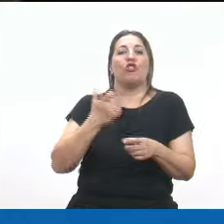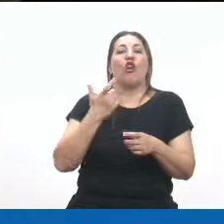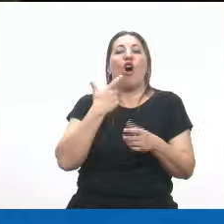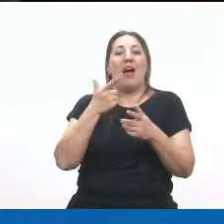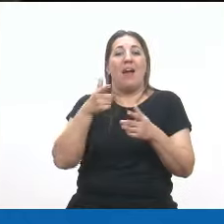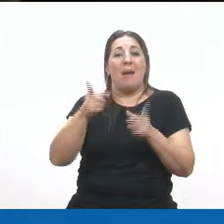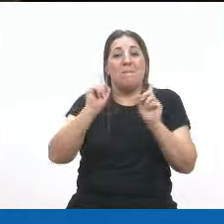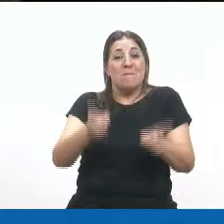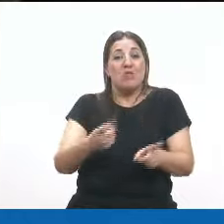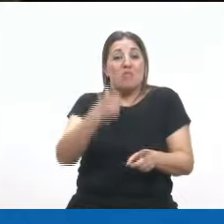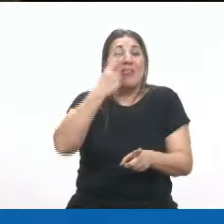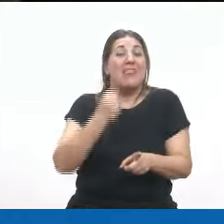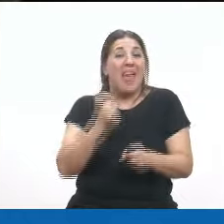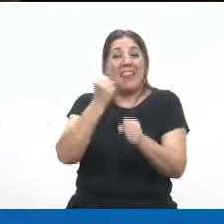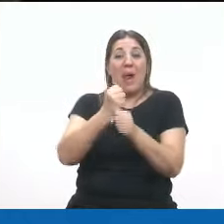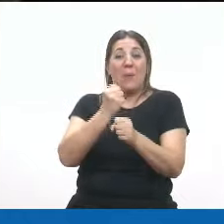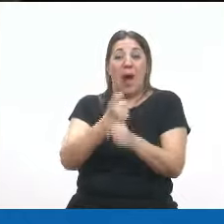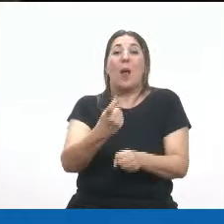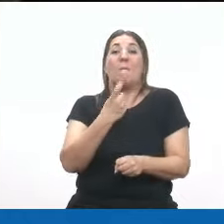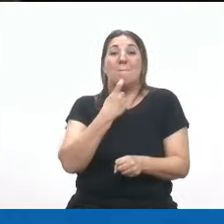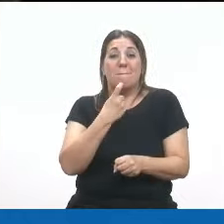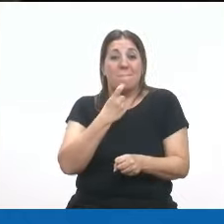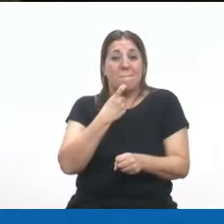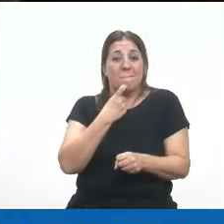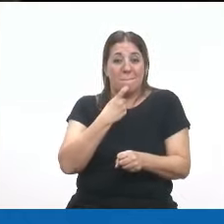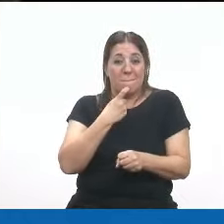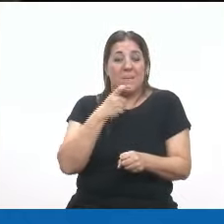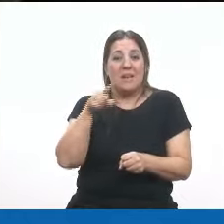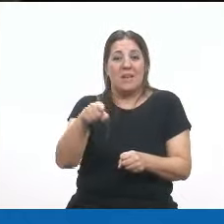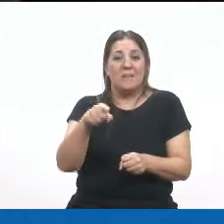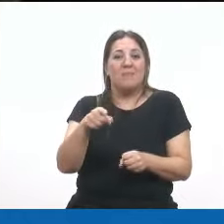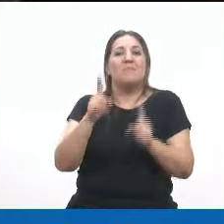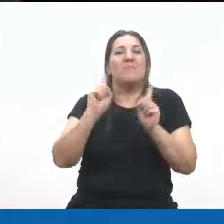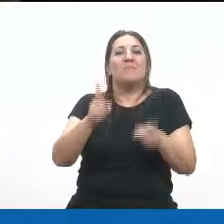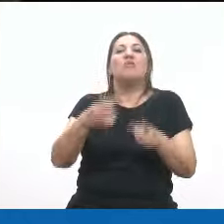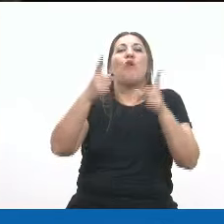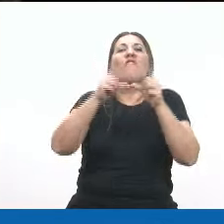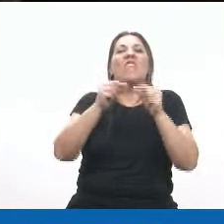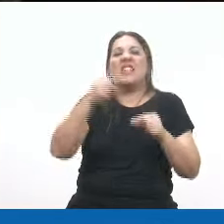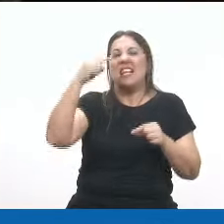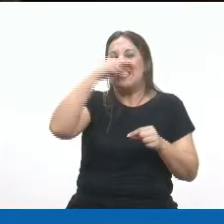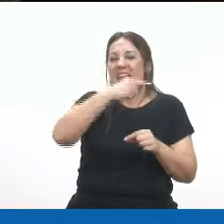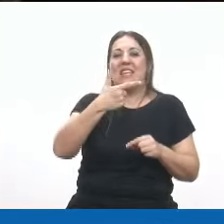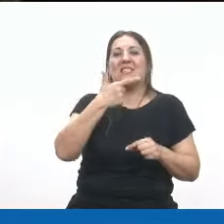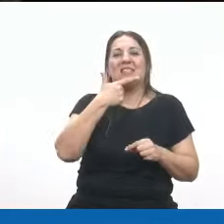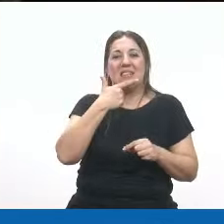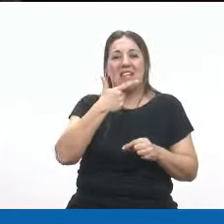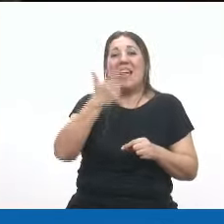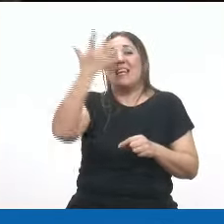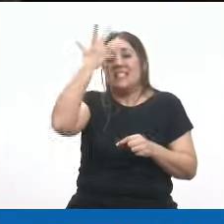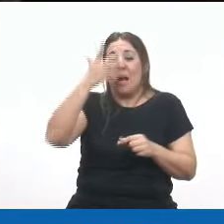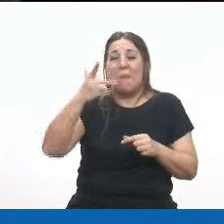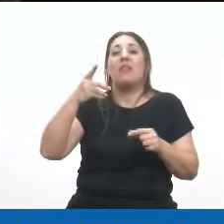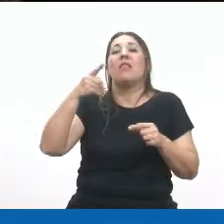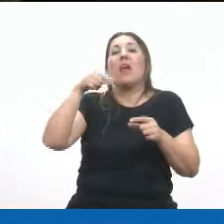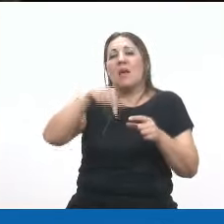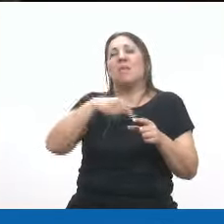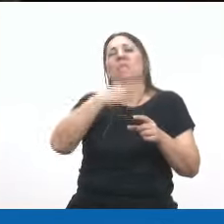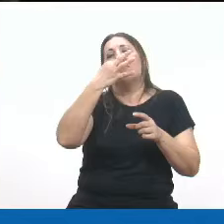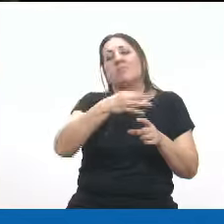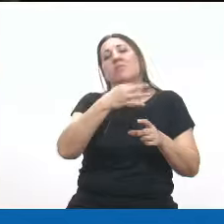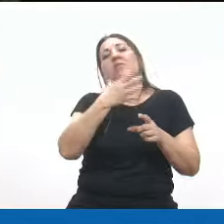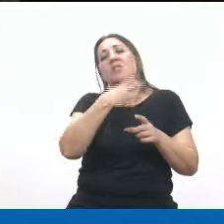el día del trabajador metalúrgico es en honor a frais Beltrán el 7 de septiembre San Martín lo incluye y ahí lo lleva al plumerillo